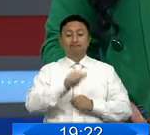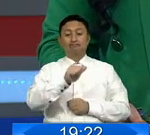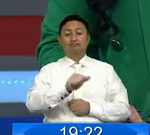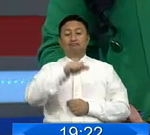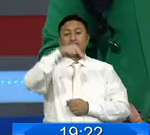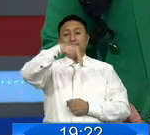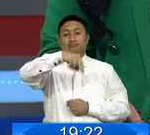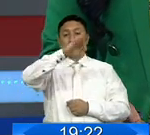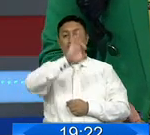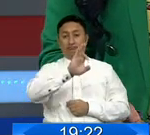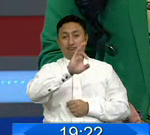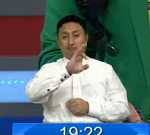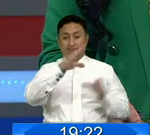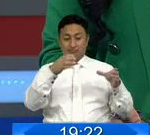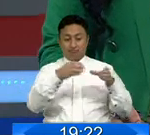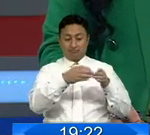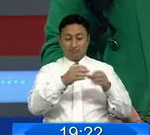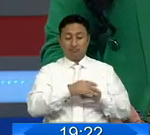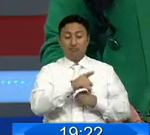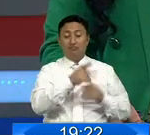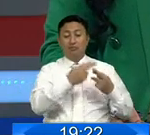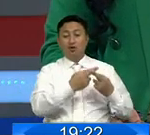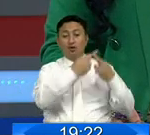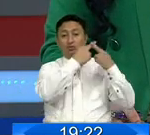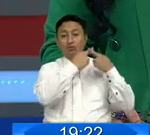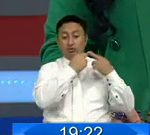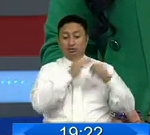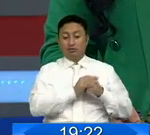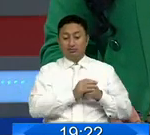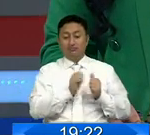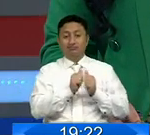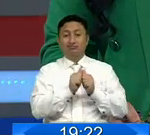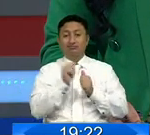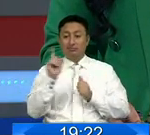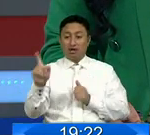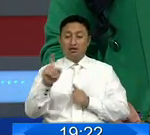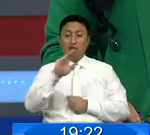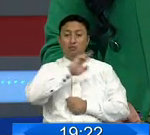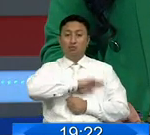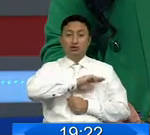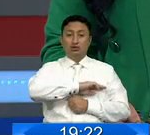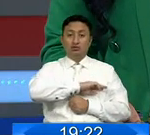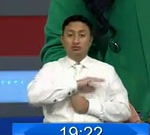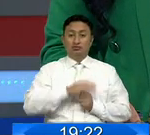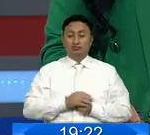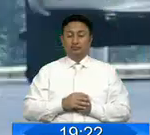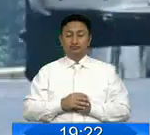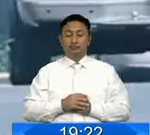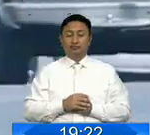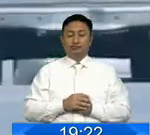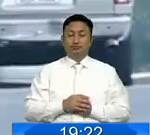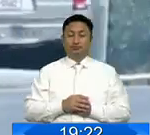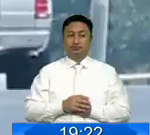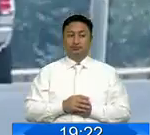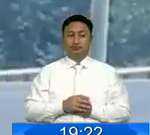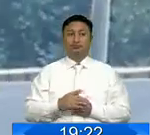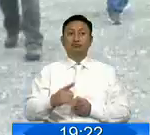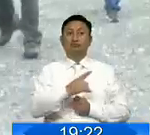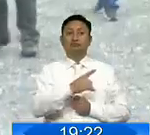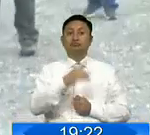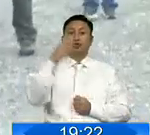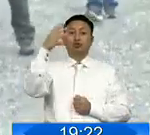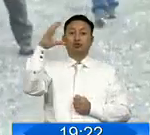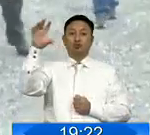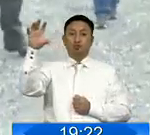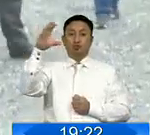de Tránsito señala que esa competencia la tiene cada municipio según su necesidad. La colocación de radares